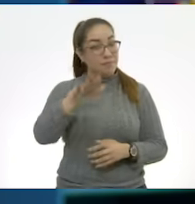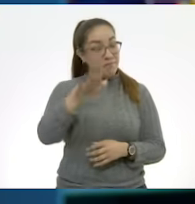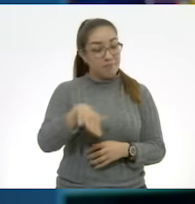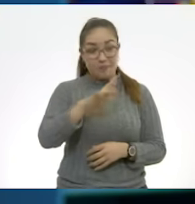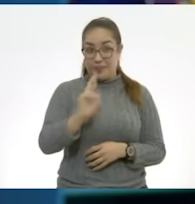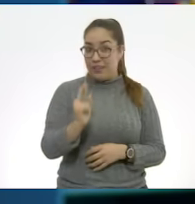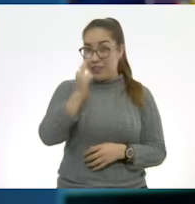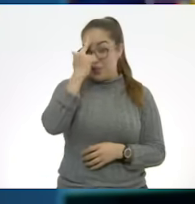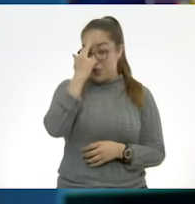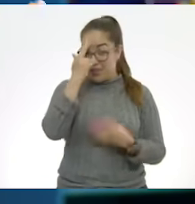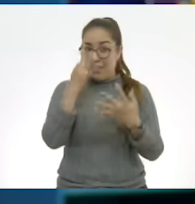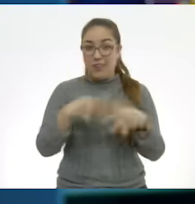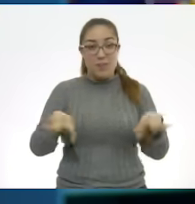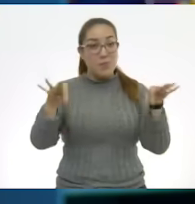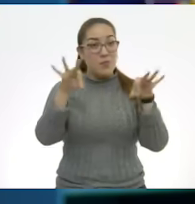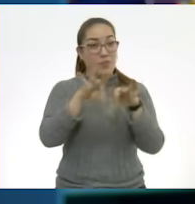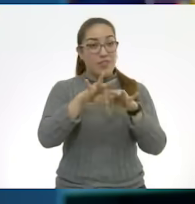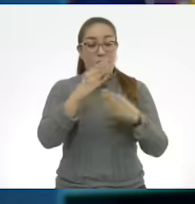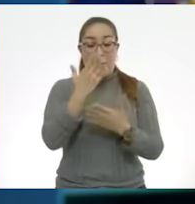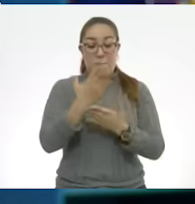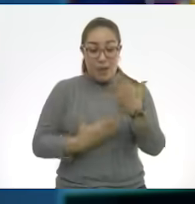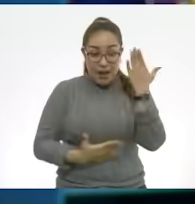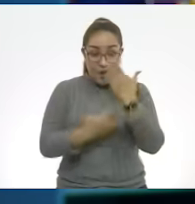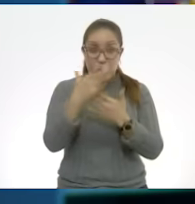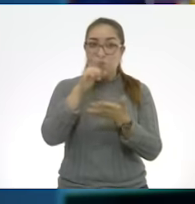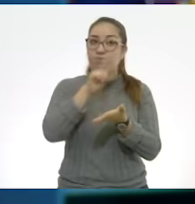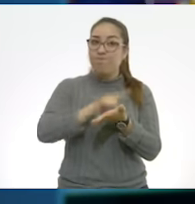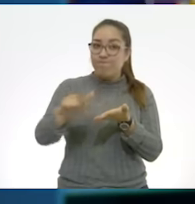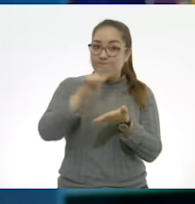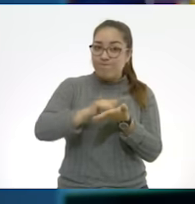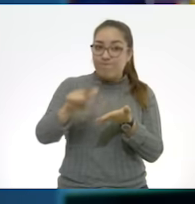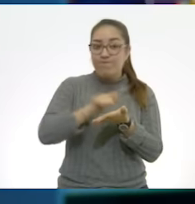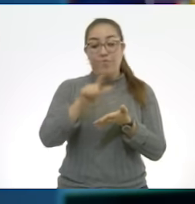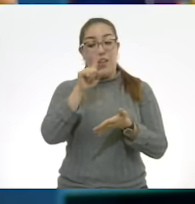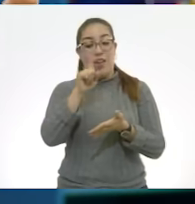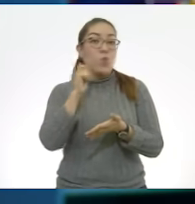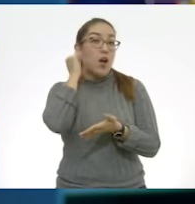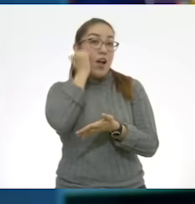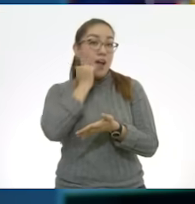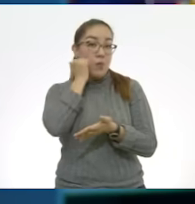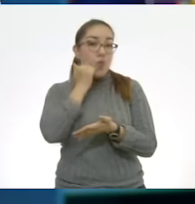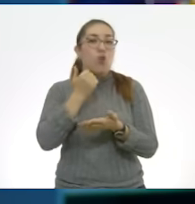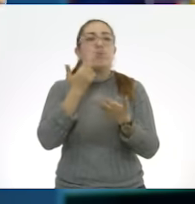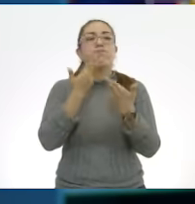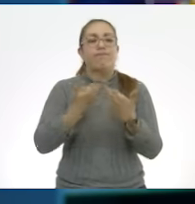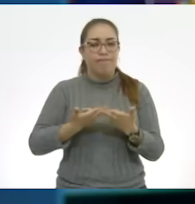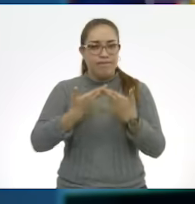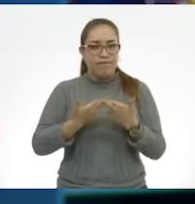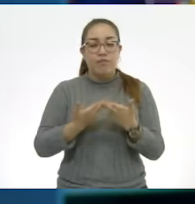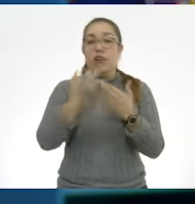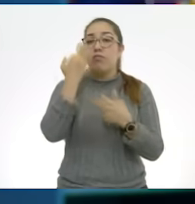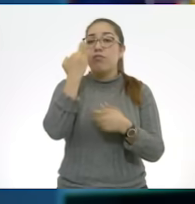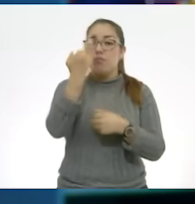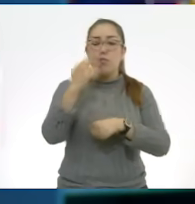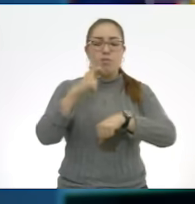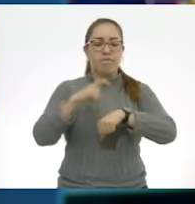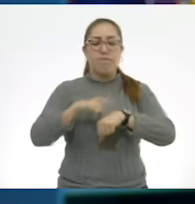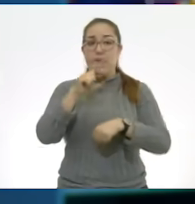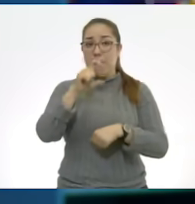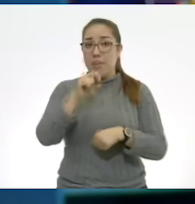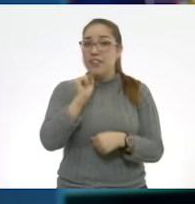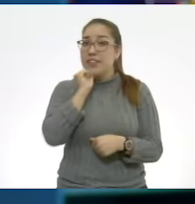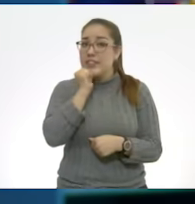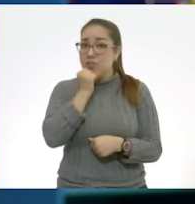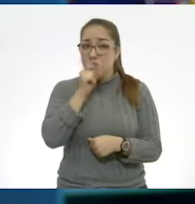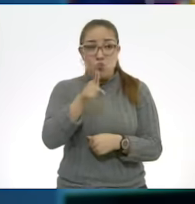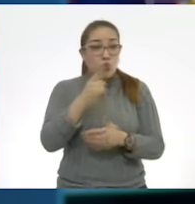Recuerda que es importante lavar muy bien tus manos con agua y con jabón durante 20 segundos. Si no